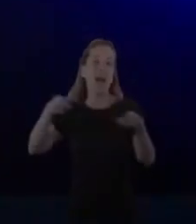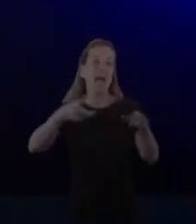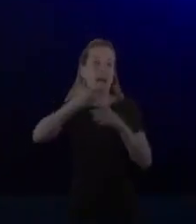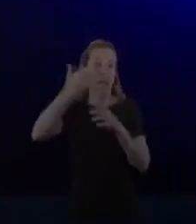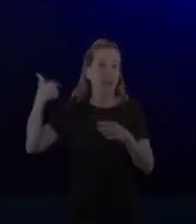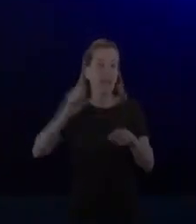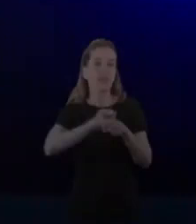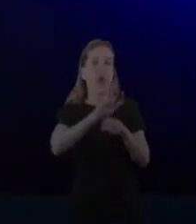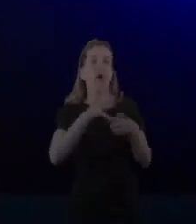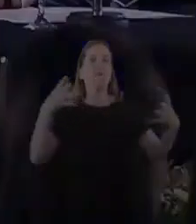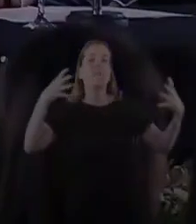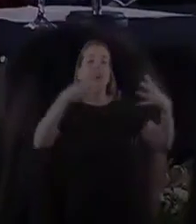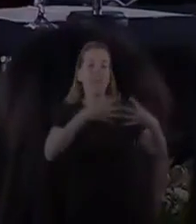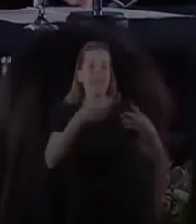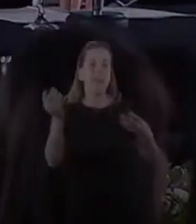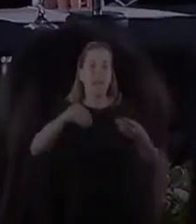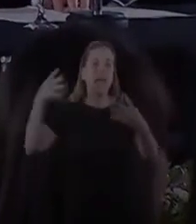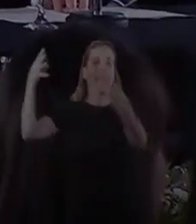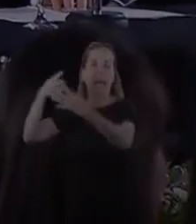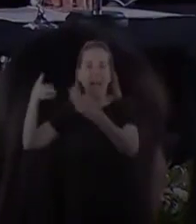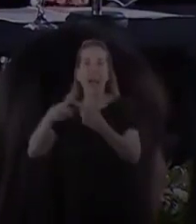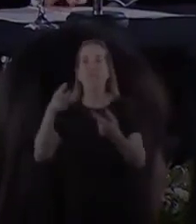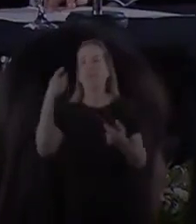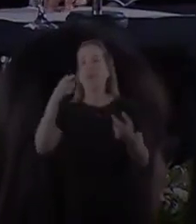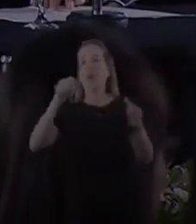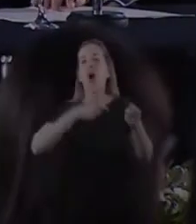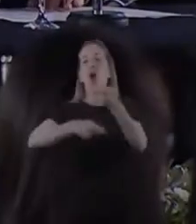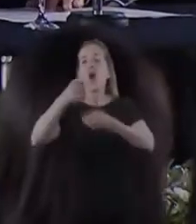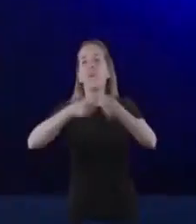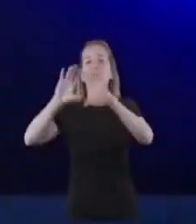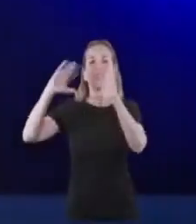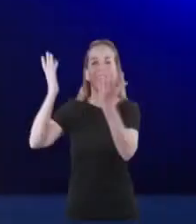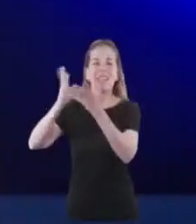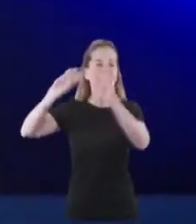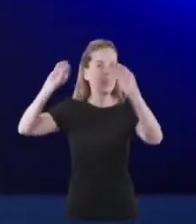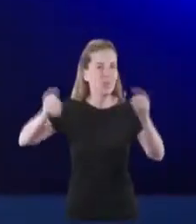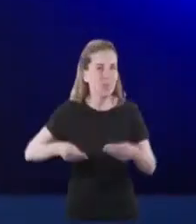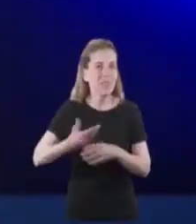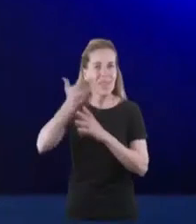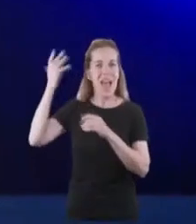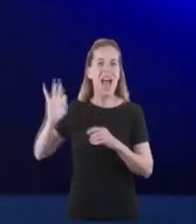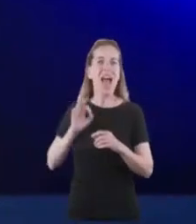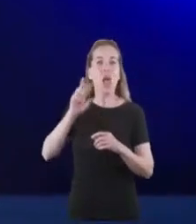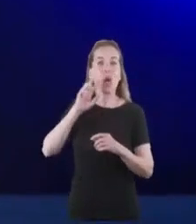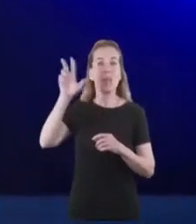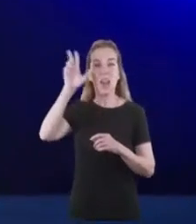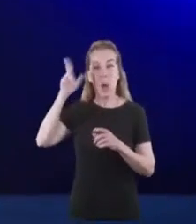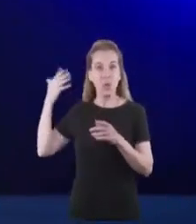agregó un dramatismo más a la caída del comercio internacional después del 2008,